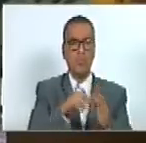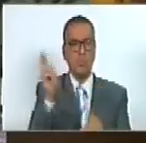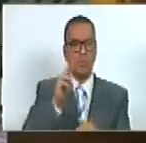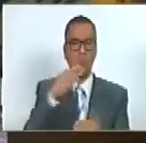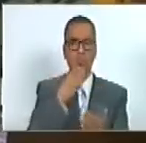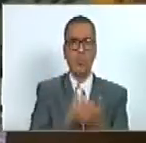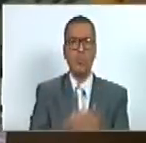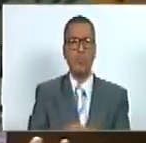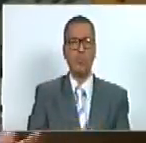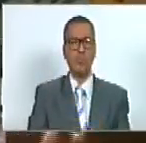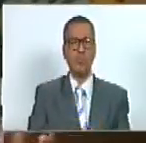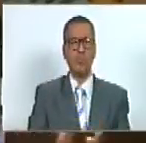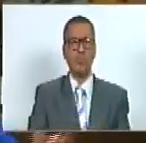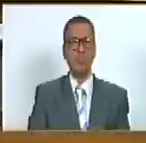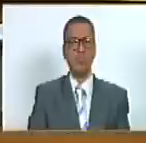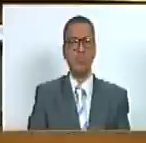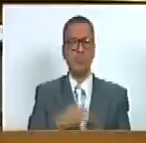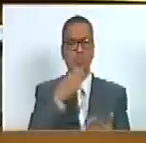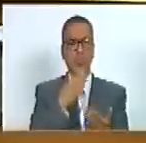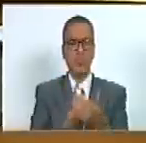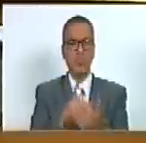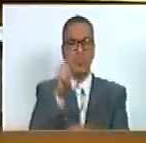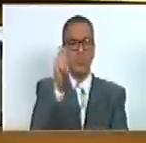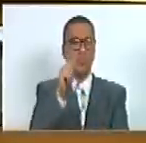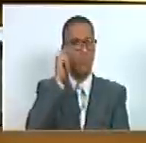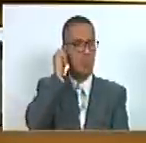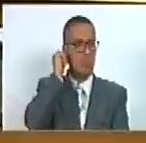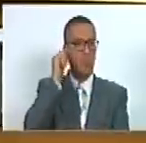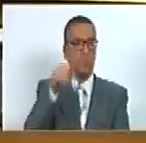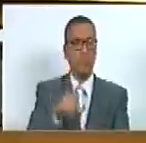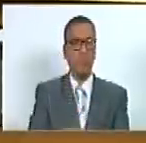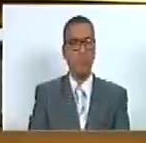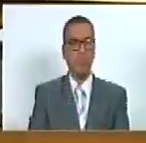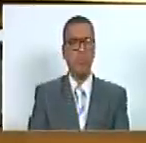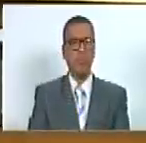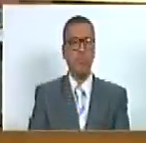Muchísimas gracias. Gracias, diputada.